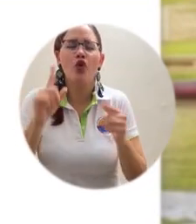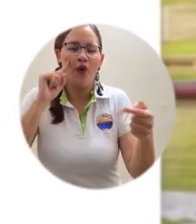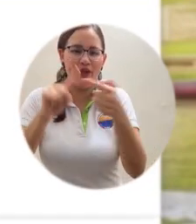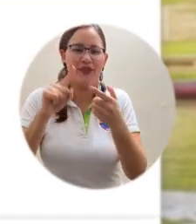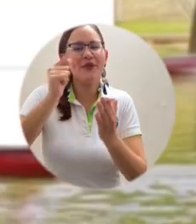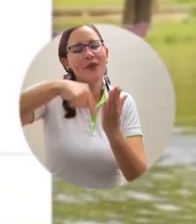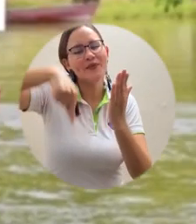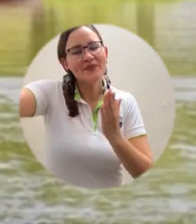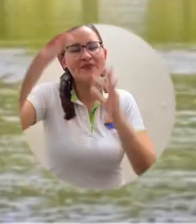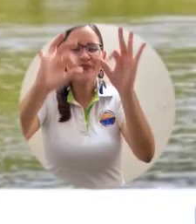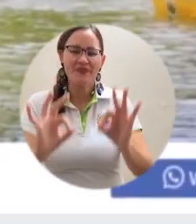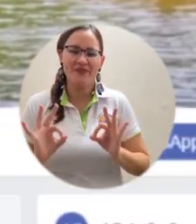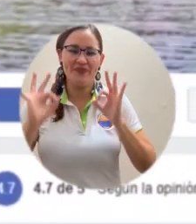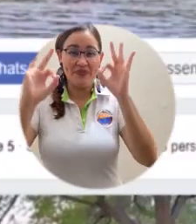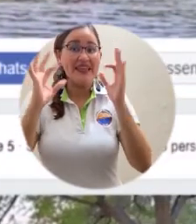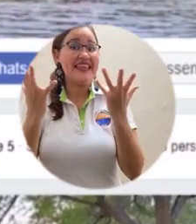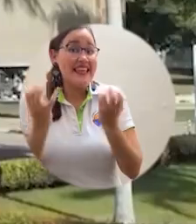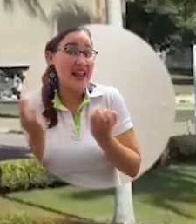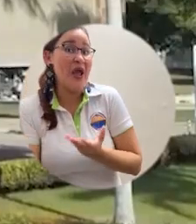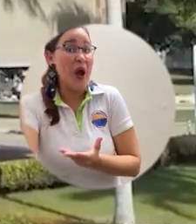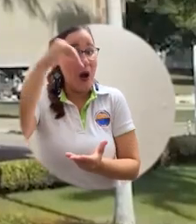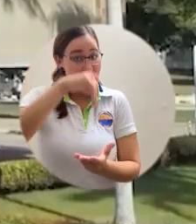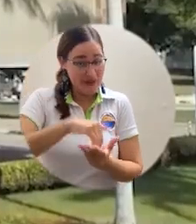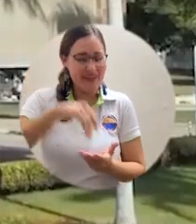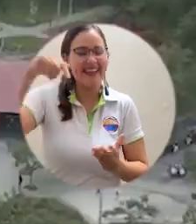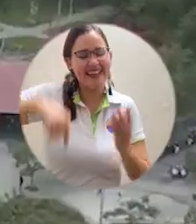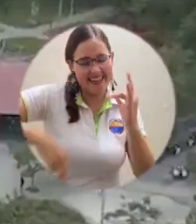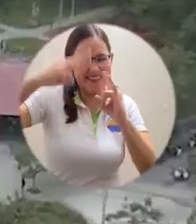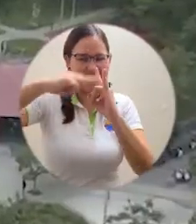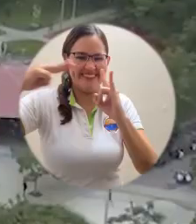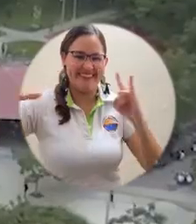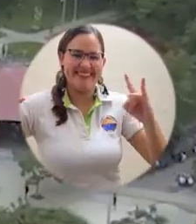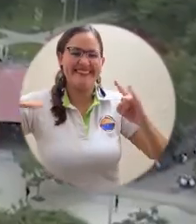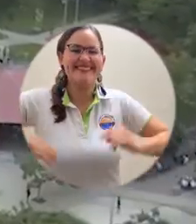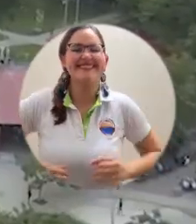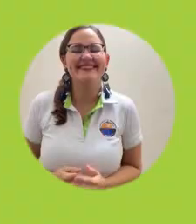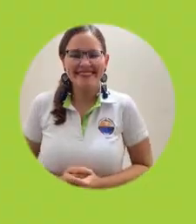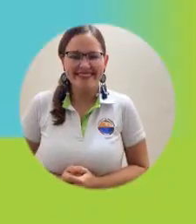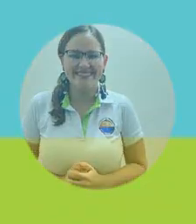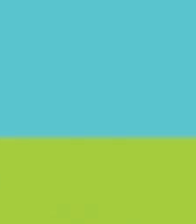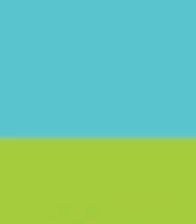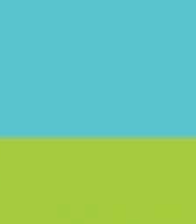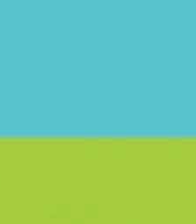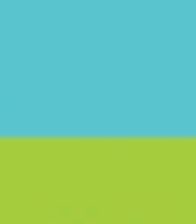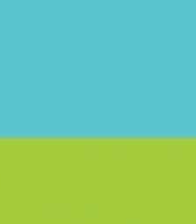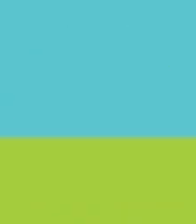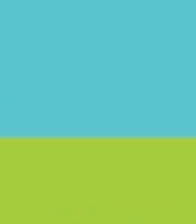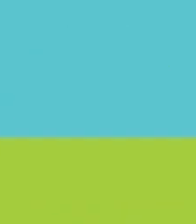fines de renovación de acreditación institucional por alta calidad que atraviesa la Alma Mater.